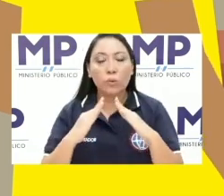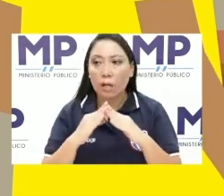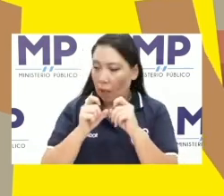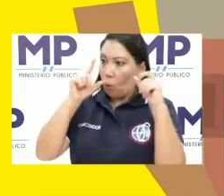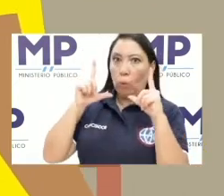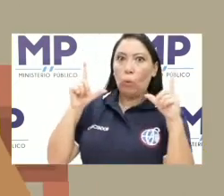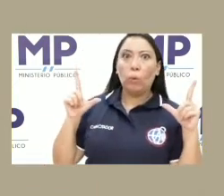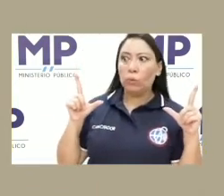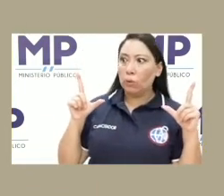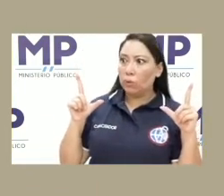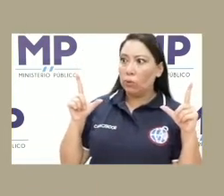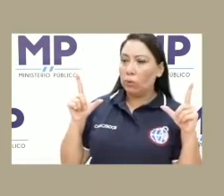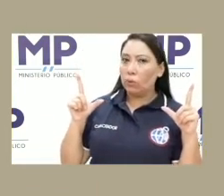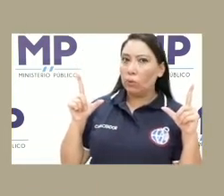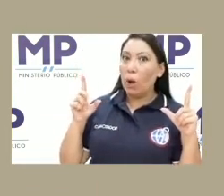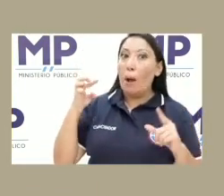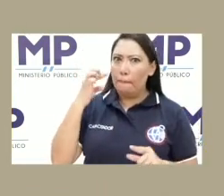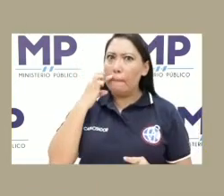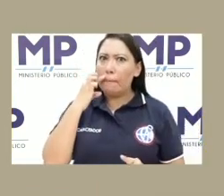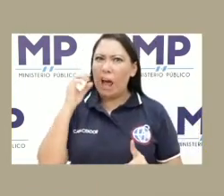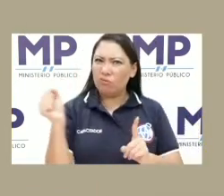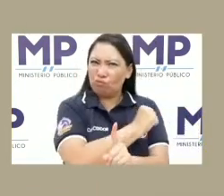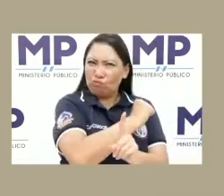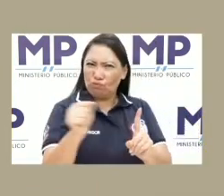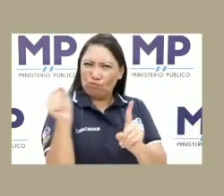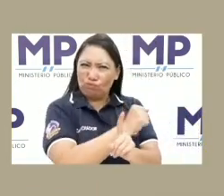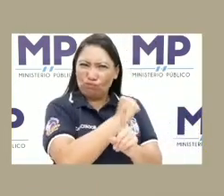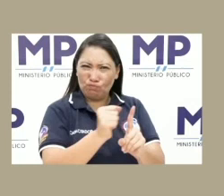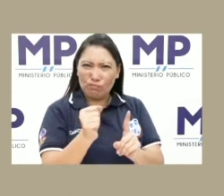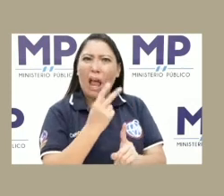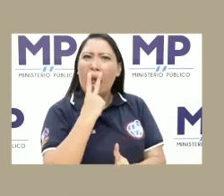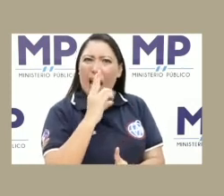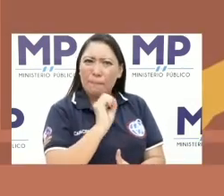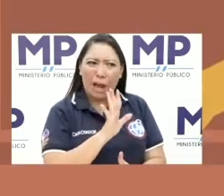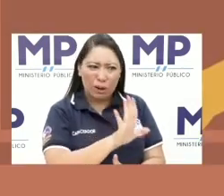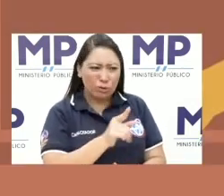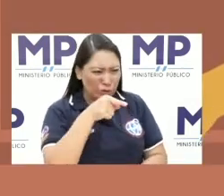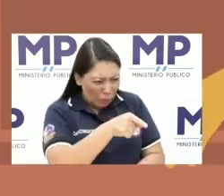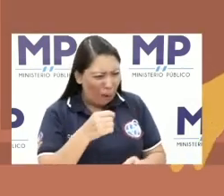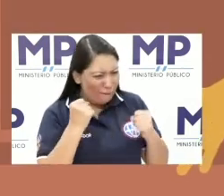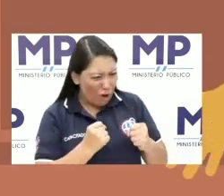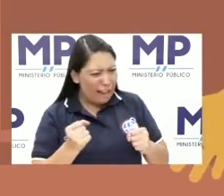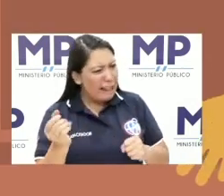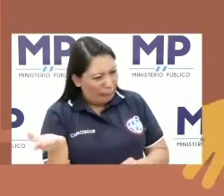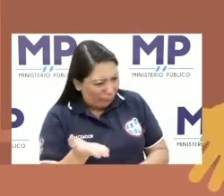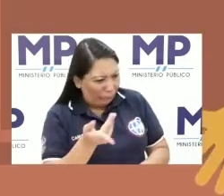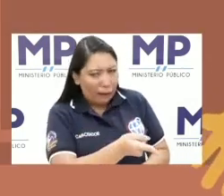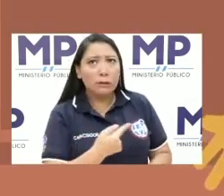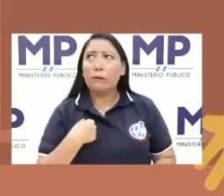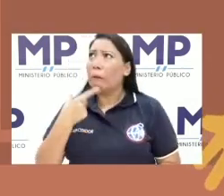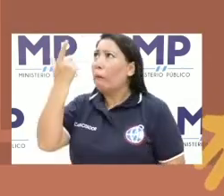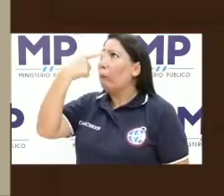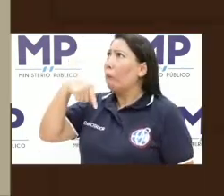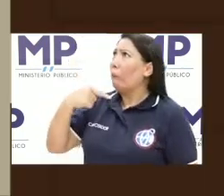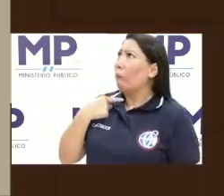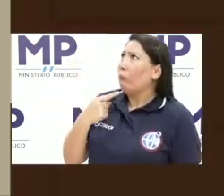bi khrib che are u shapanch na khmul ko katin chayo sha are